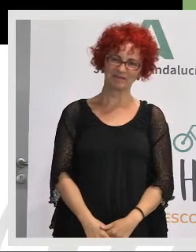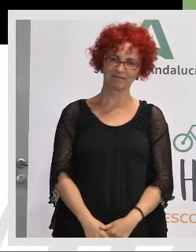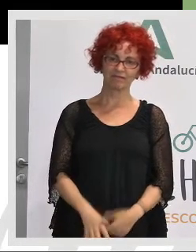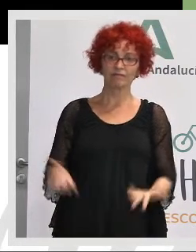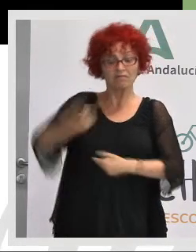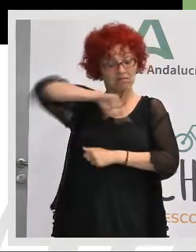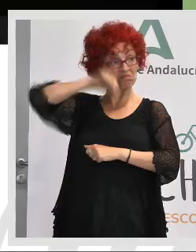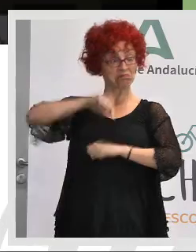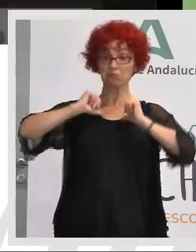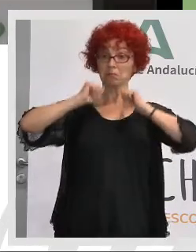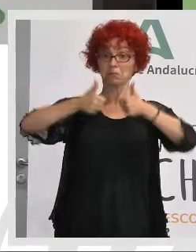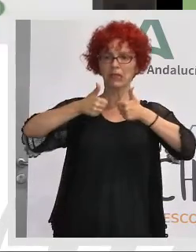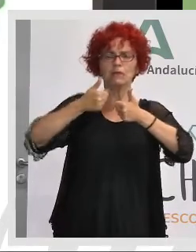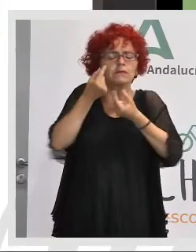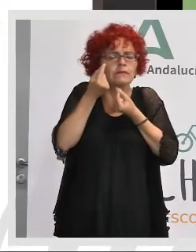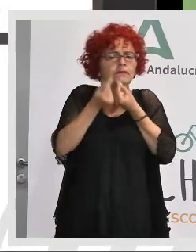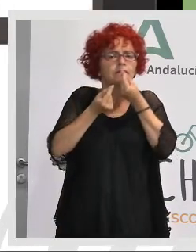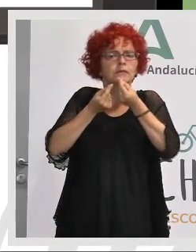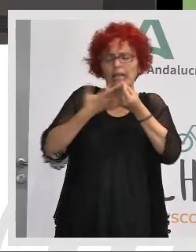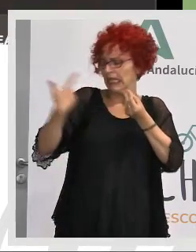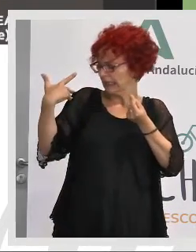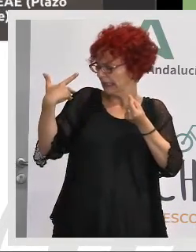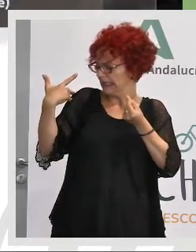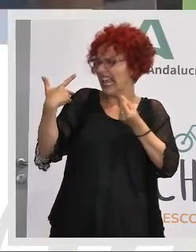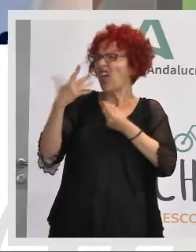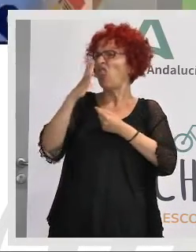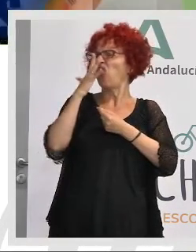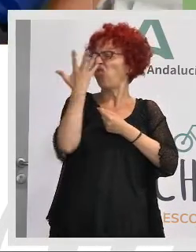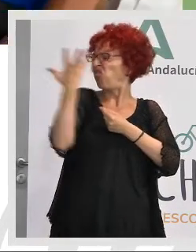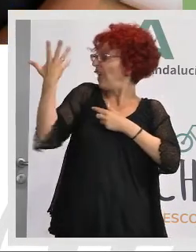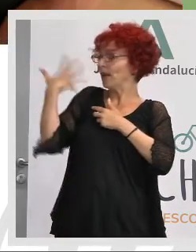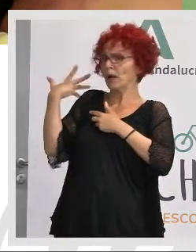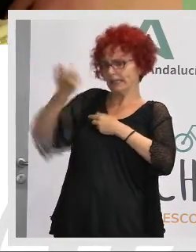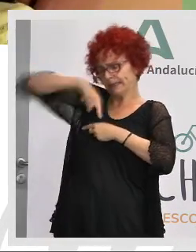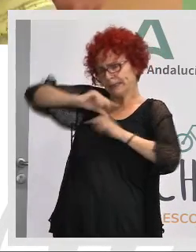Aquí empezamos poco a poco hace 5 cursos.